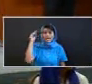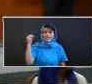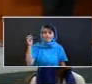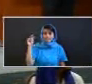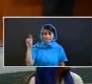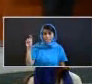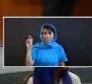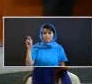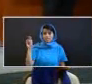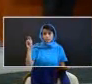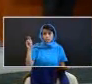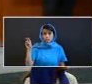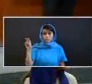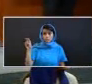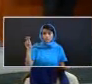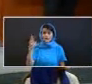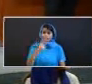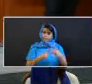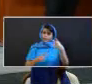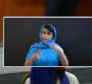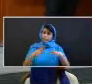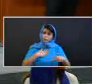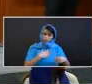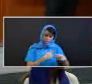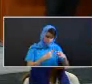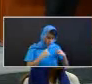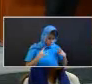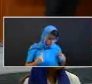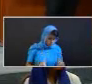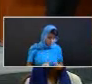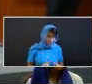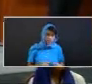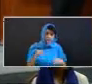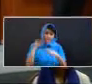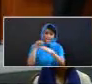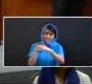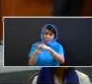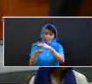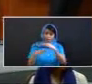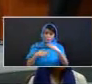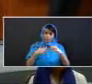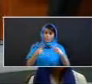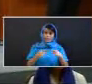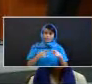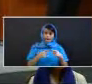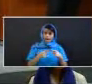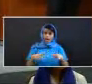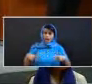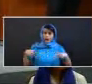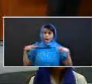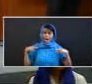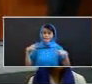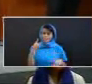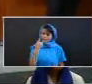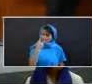necesito. Ven a mi corazón. Entra en mi vida.